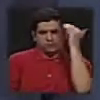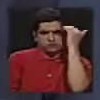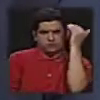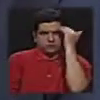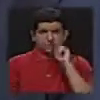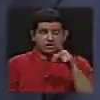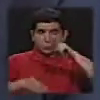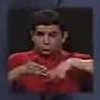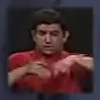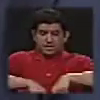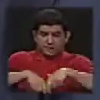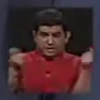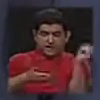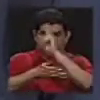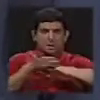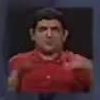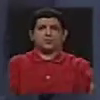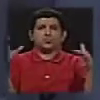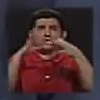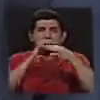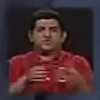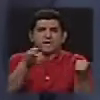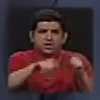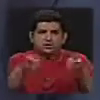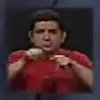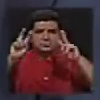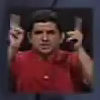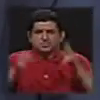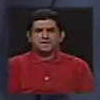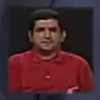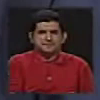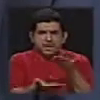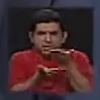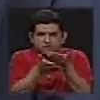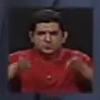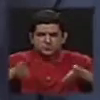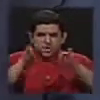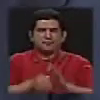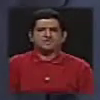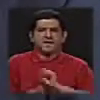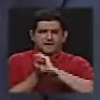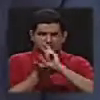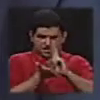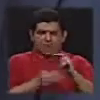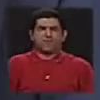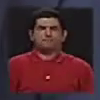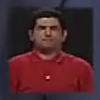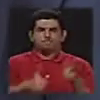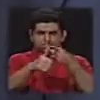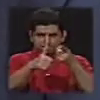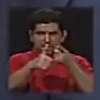y que usted puede leer en el semanario Universidad acerca de lo que está ocurriendo con el tema de la concesión de la vía a San Ramón. En primer